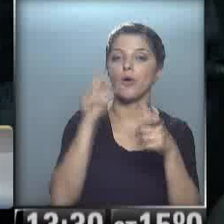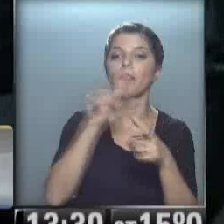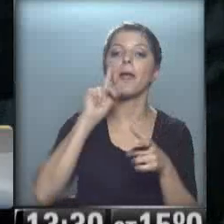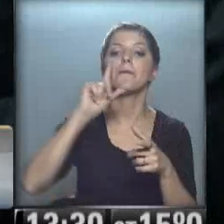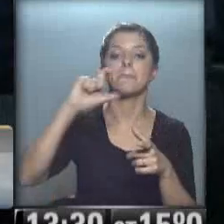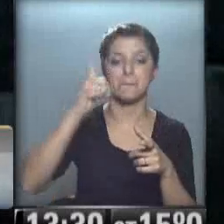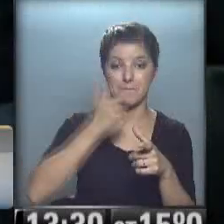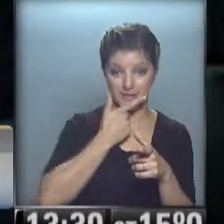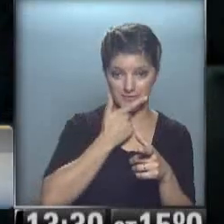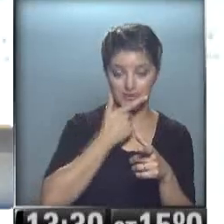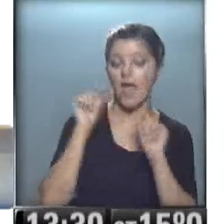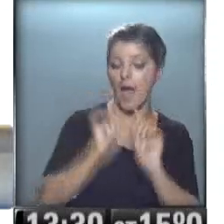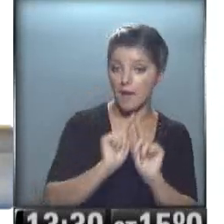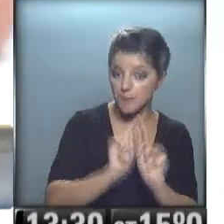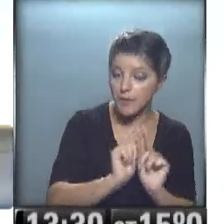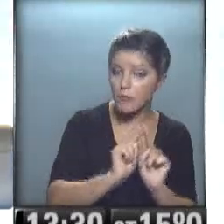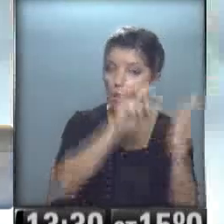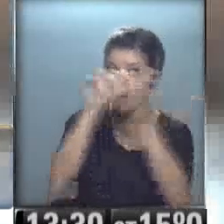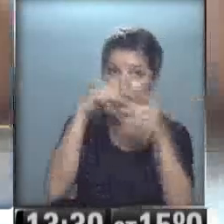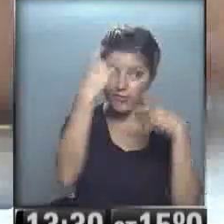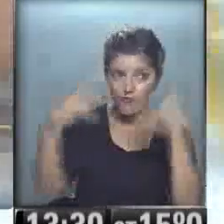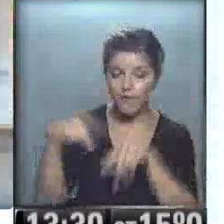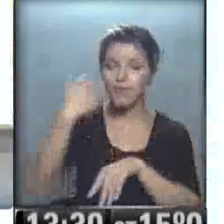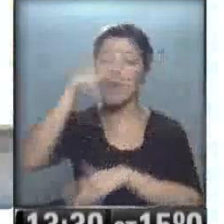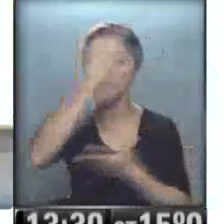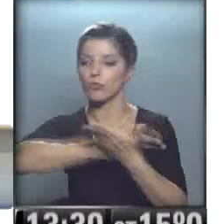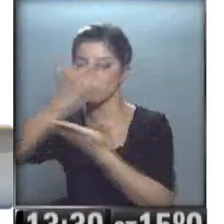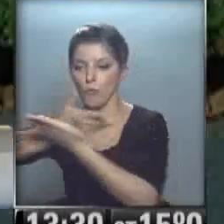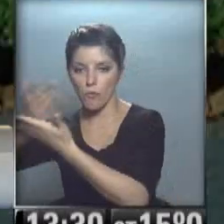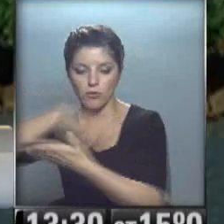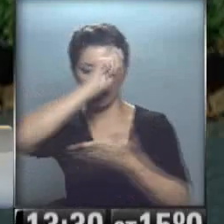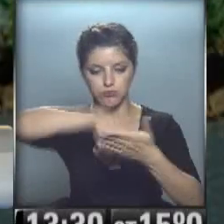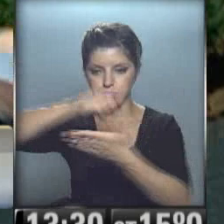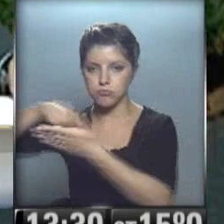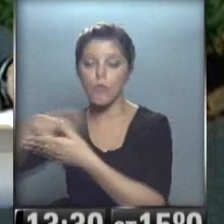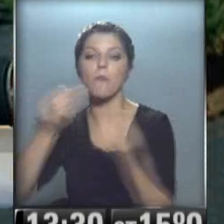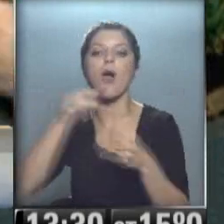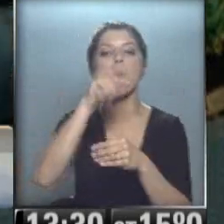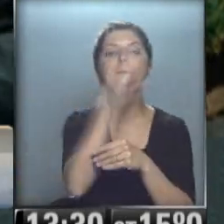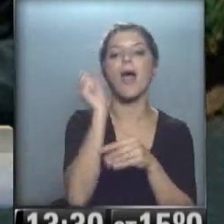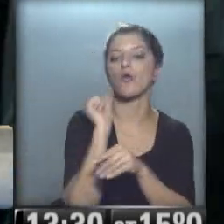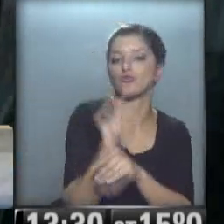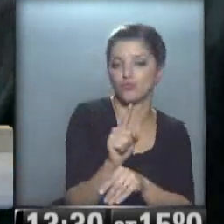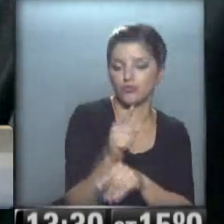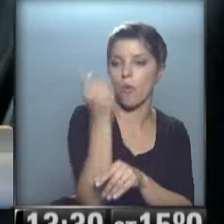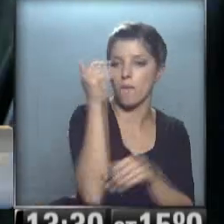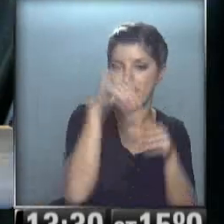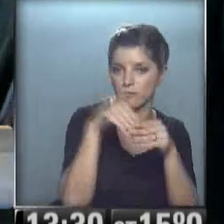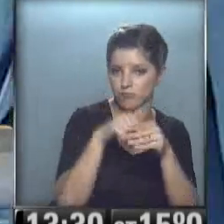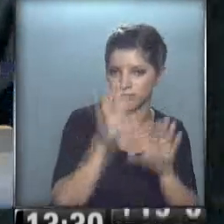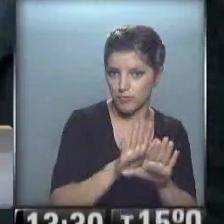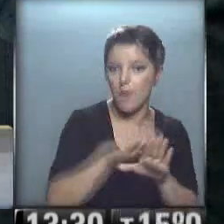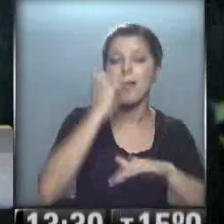allí los miembros del grupo firmarán los documentos que crean un fondo de reservas de Divisas y un banco de desarrollo para la